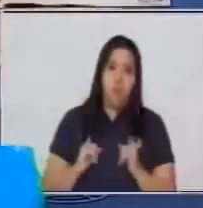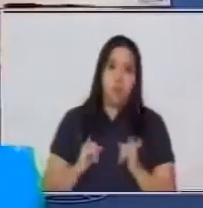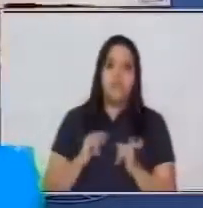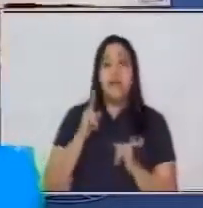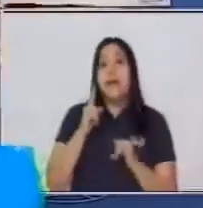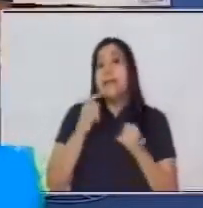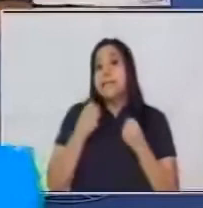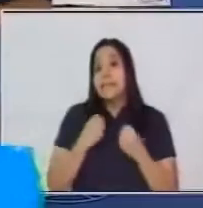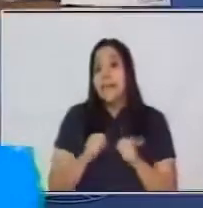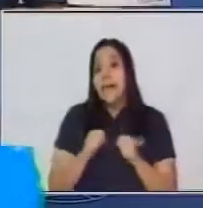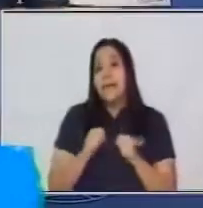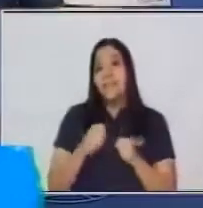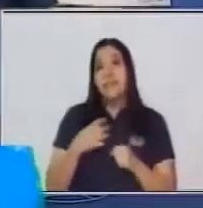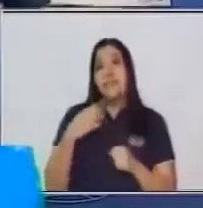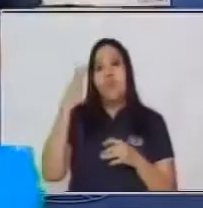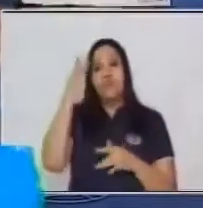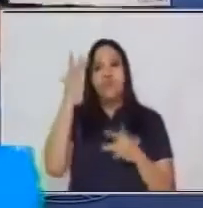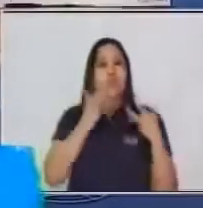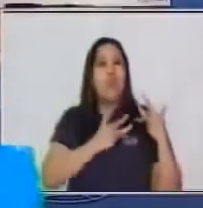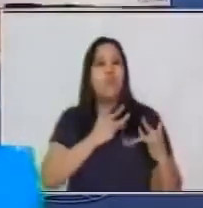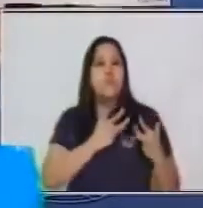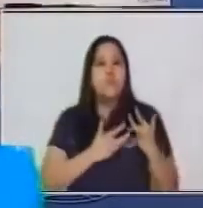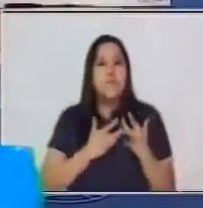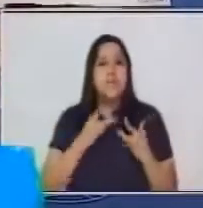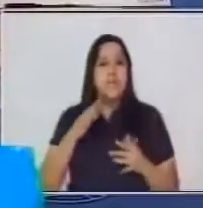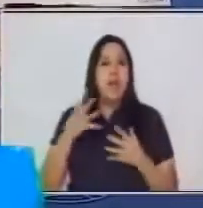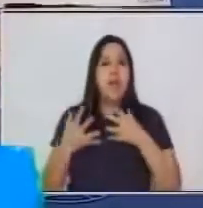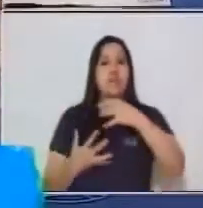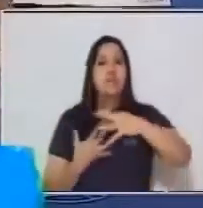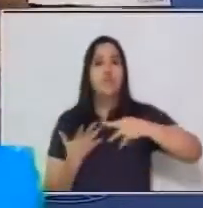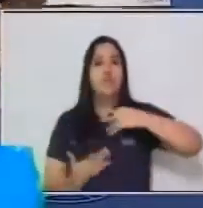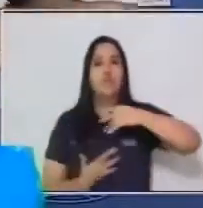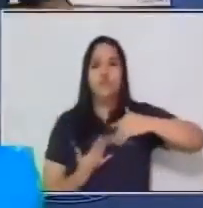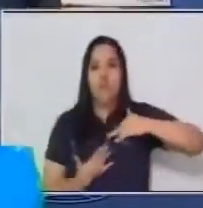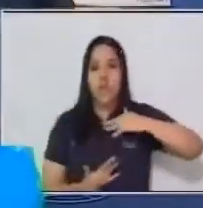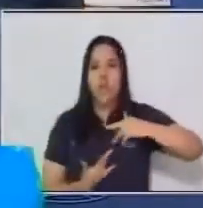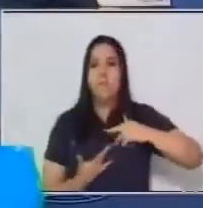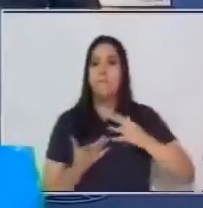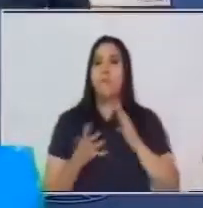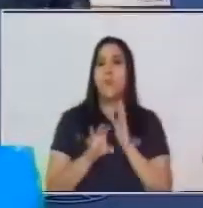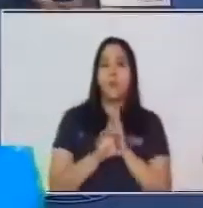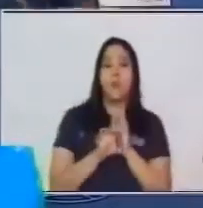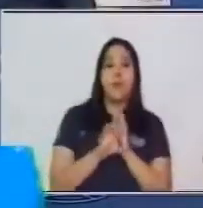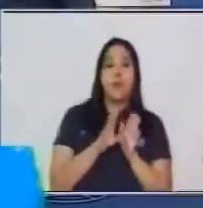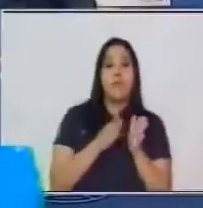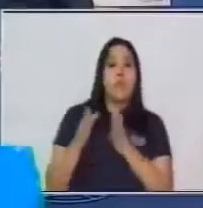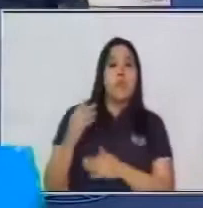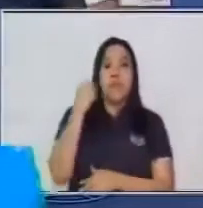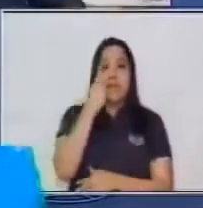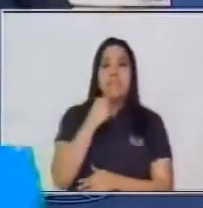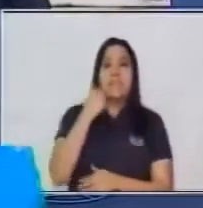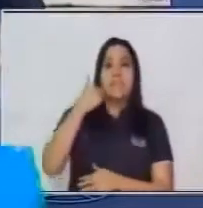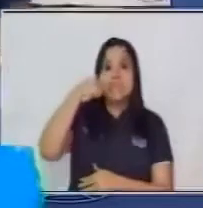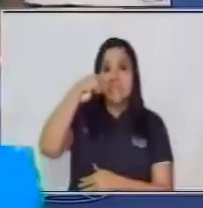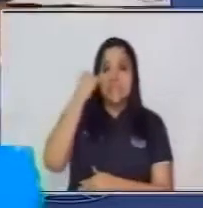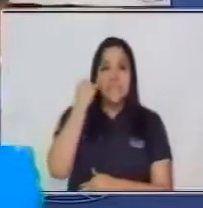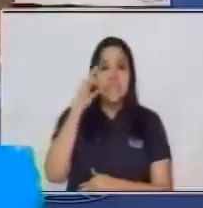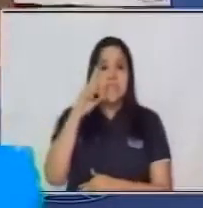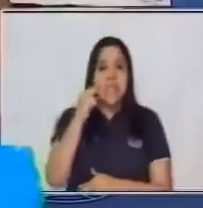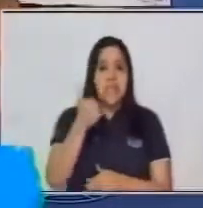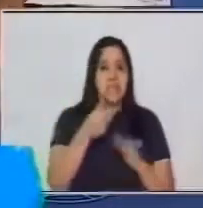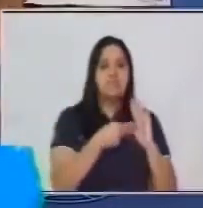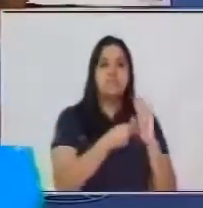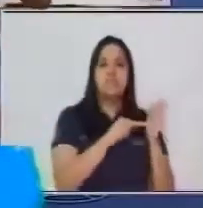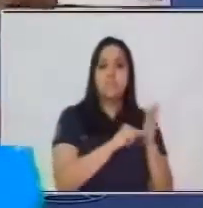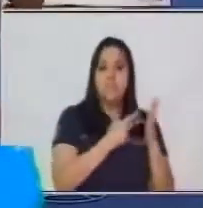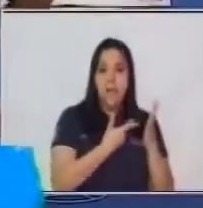esa denuncia social. O una sátira. ¿Qué es una sátira? Es hacer burla de algunos problemas sociales, culturales,